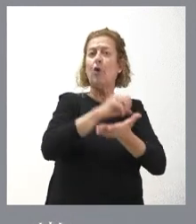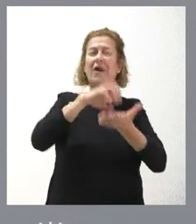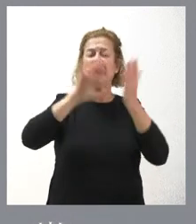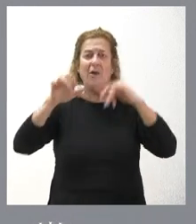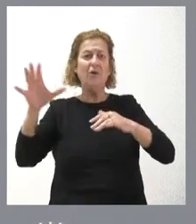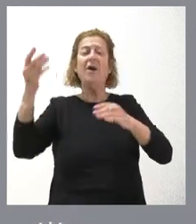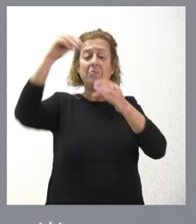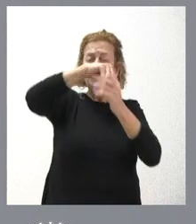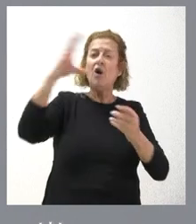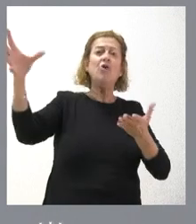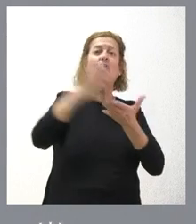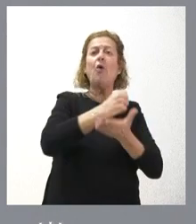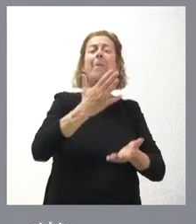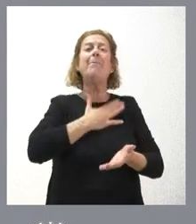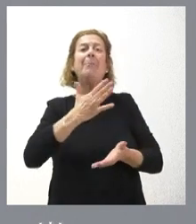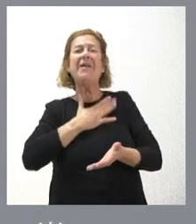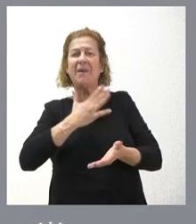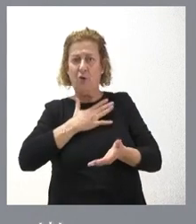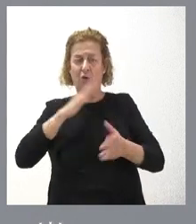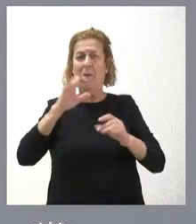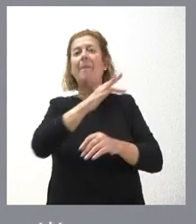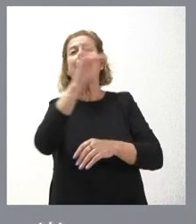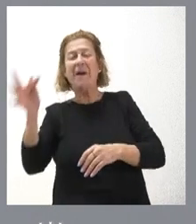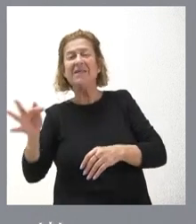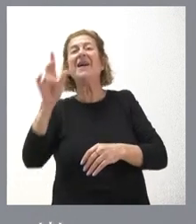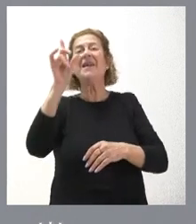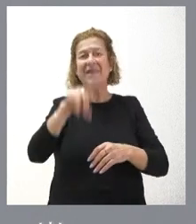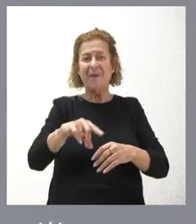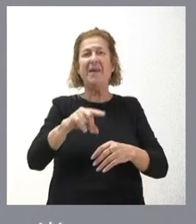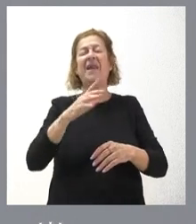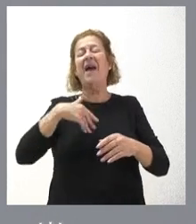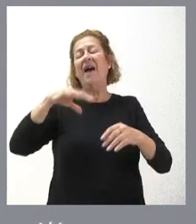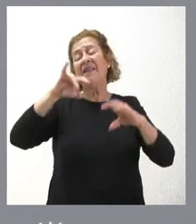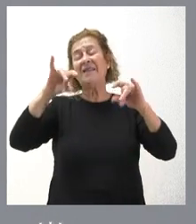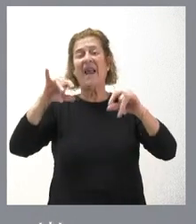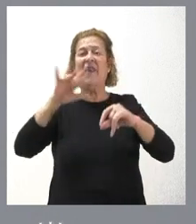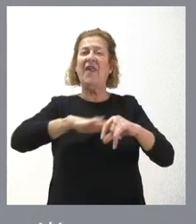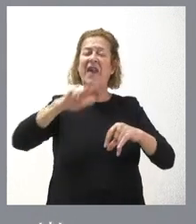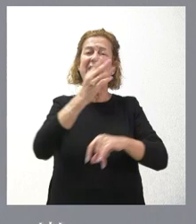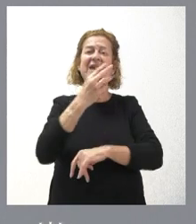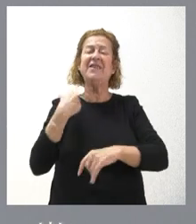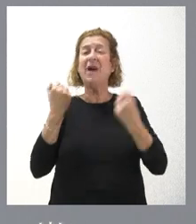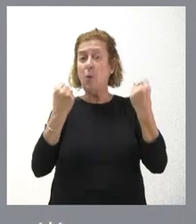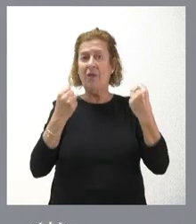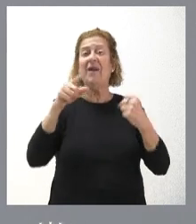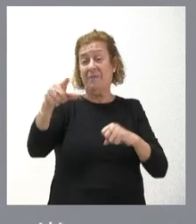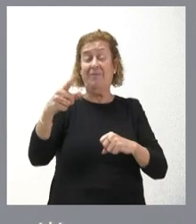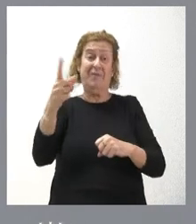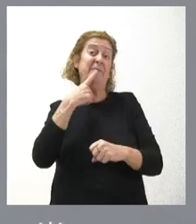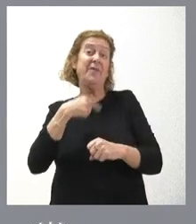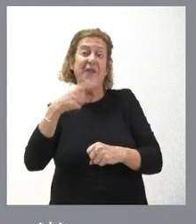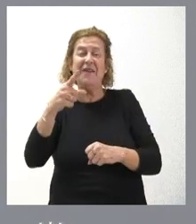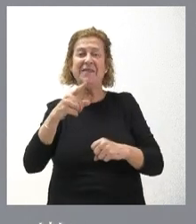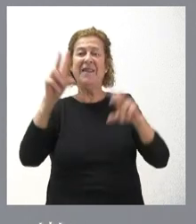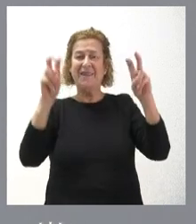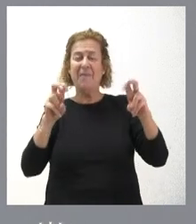patrimonio de la comunidad Autónoma en la administración general más el correspondiente a la gerencia Regional de salud y por tanto esta observación que nos hace respecto al análisis de las